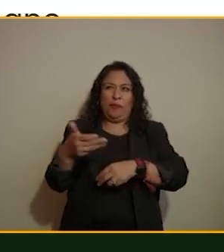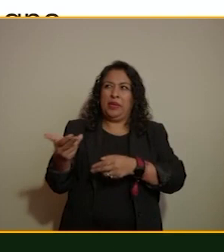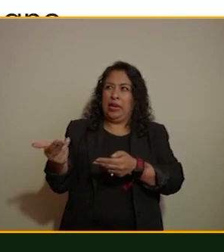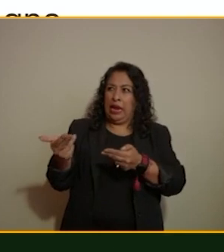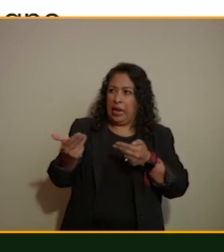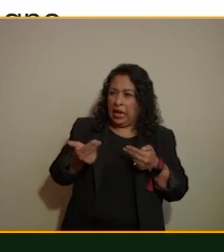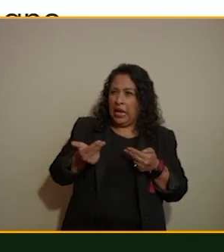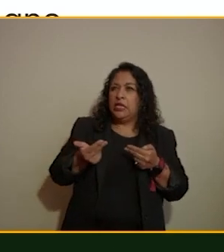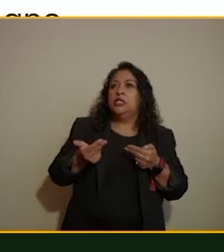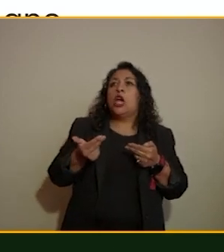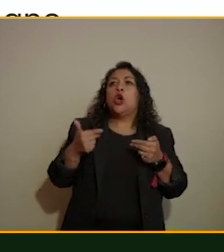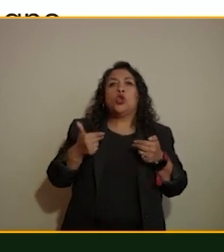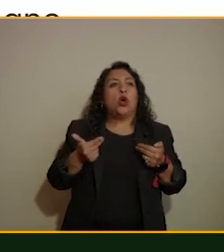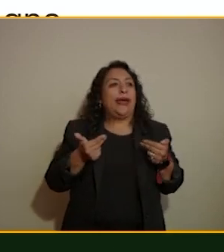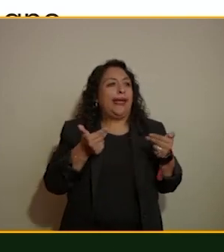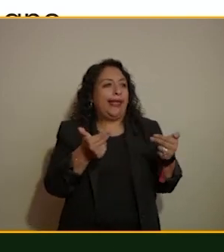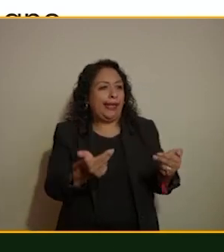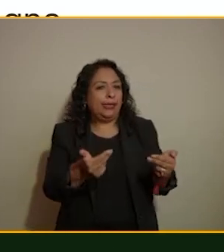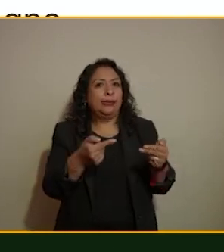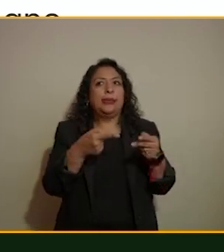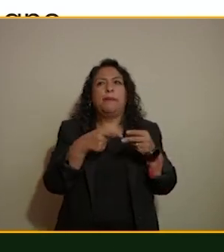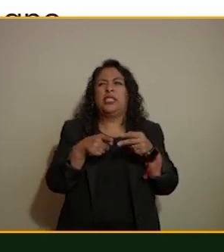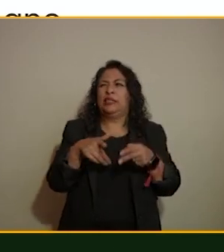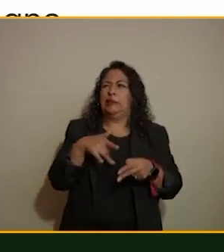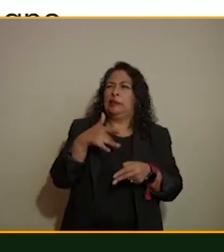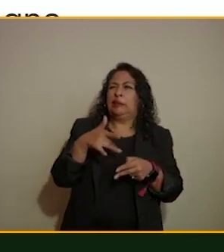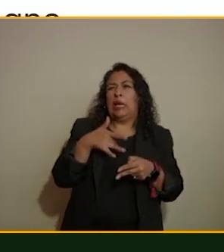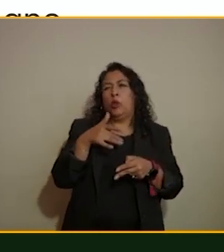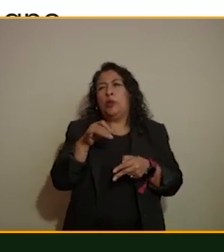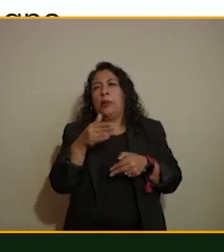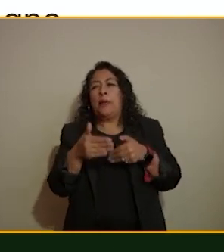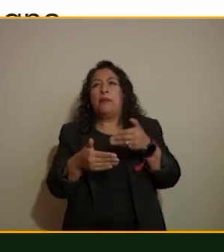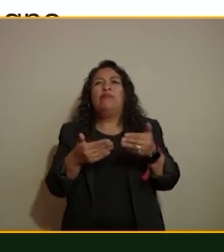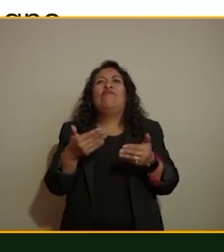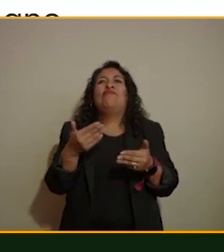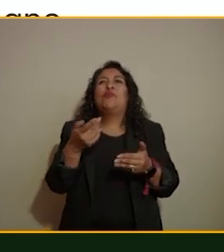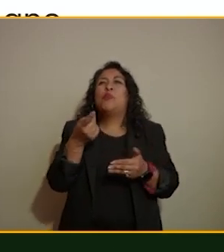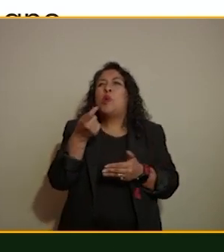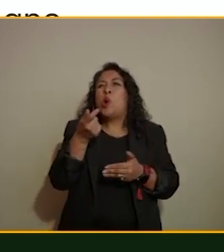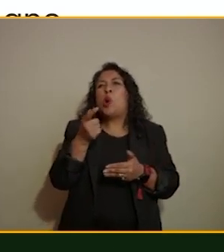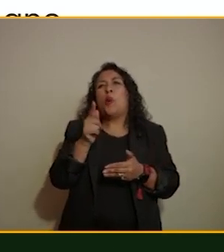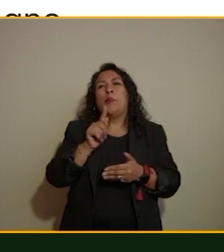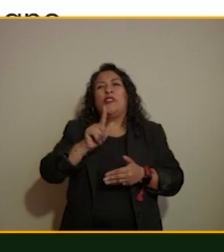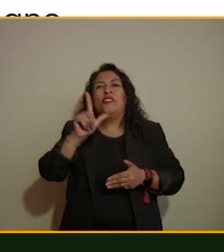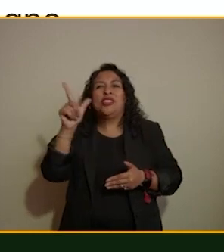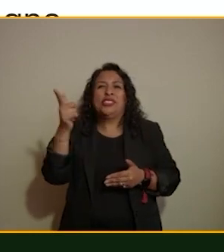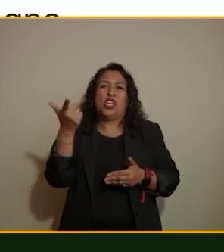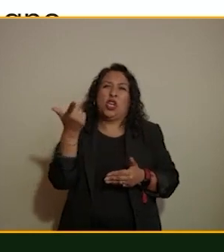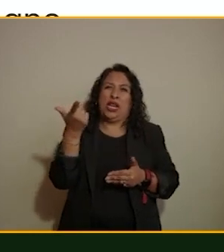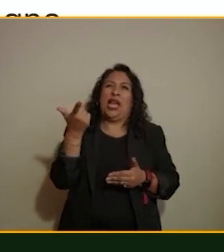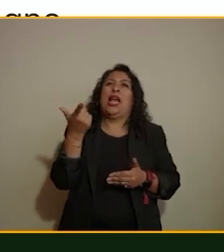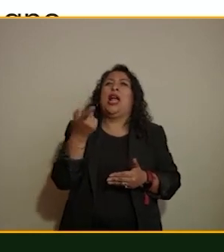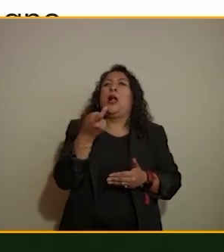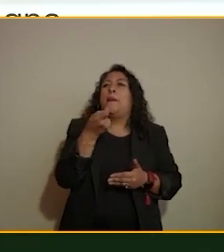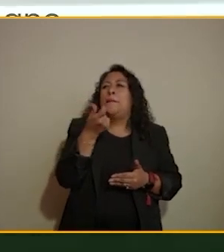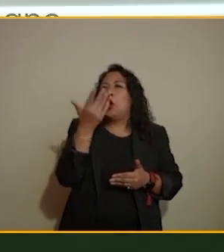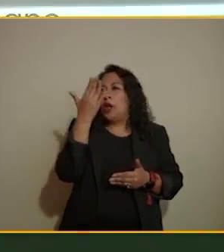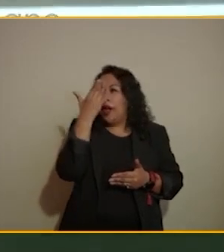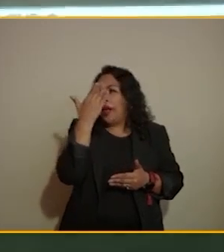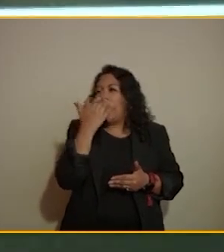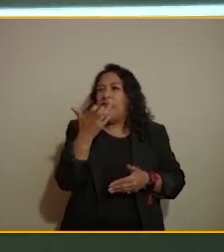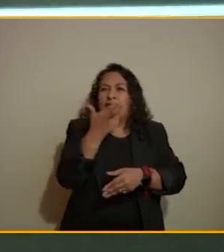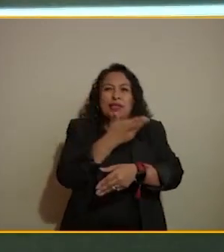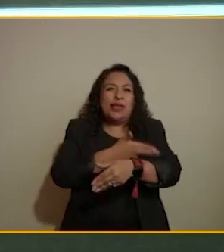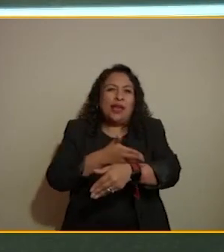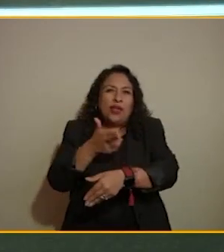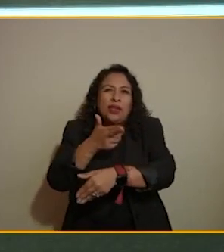heredaron o que voy a heredar empezó de una manera intuitiva, tenemos bajos niveles de profesionalización, tenemos bajas habilidades de